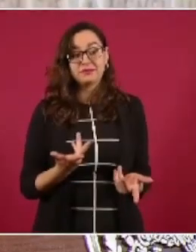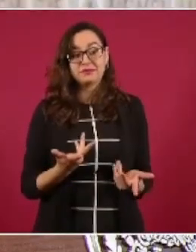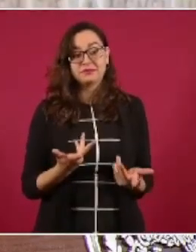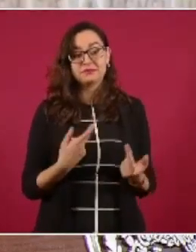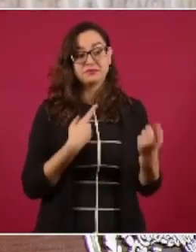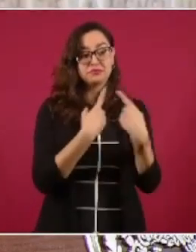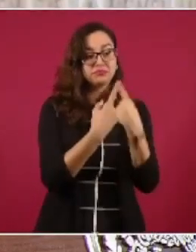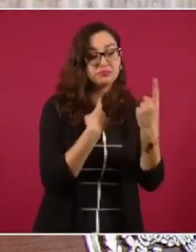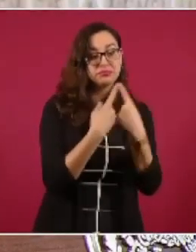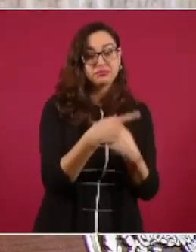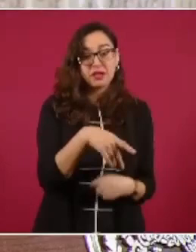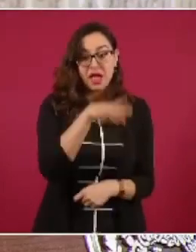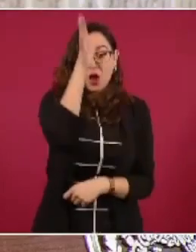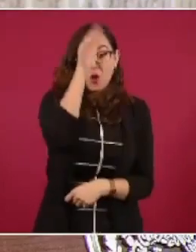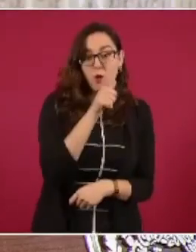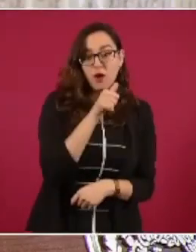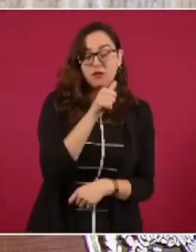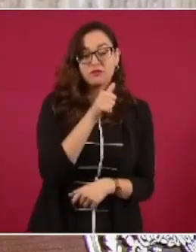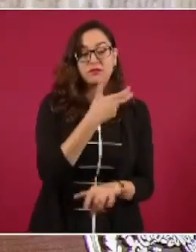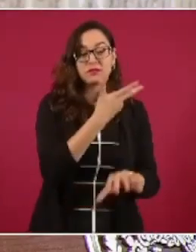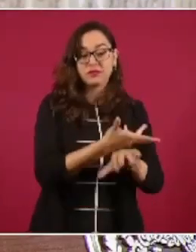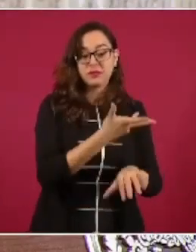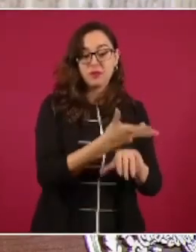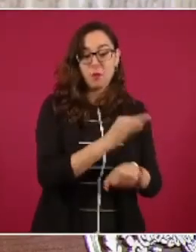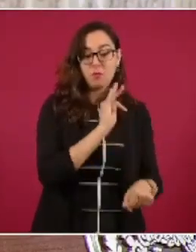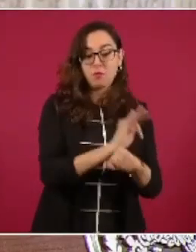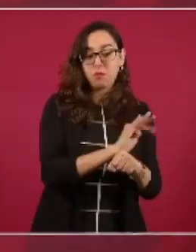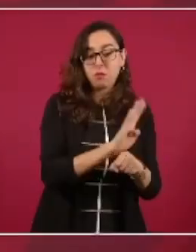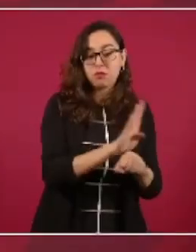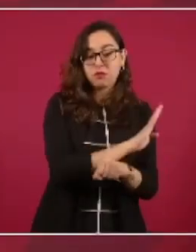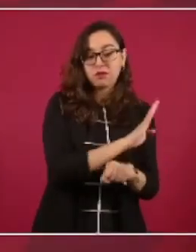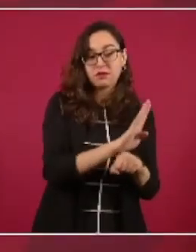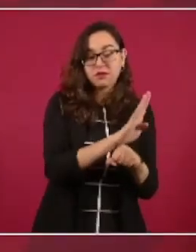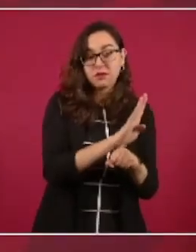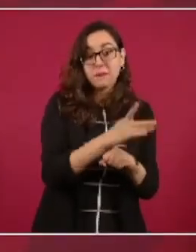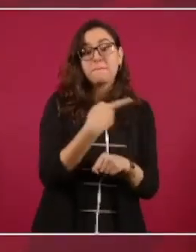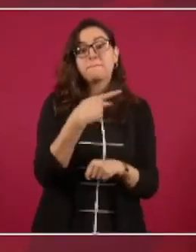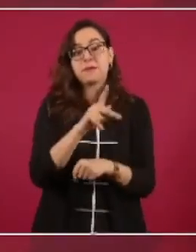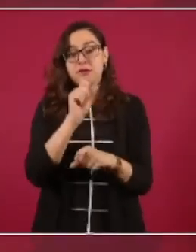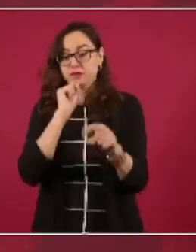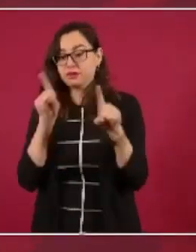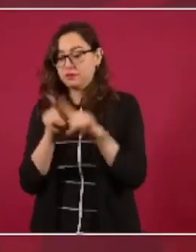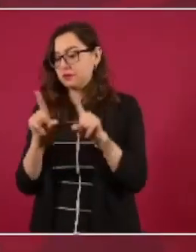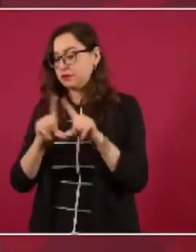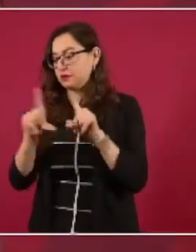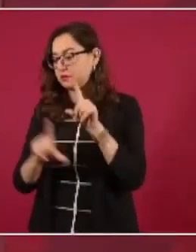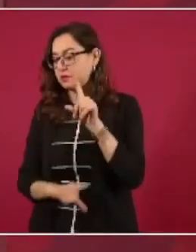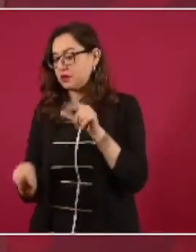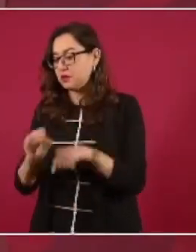benéficos para ambas naciones.